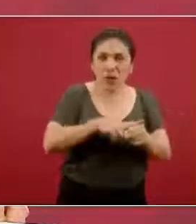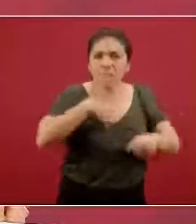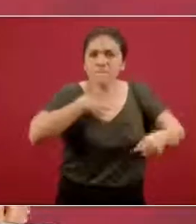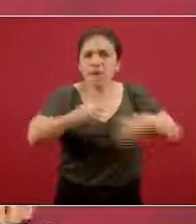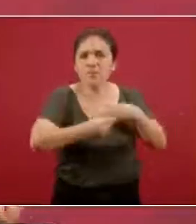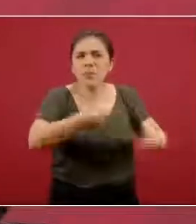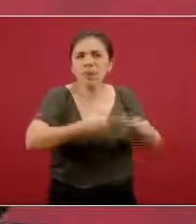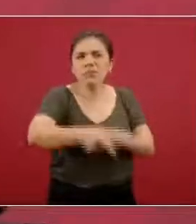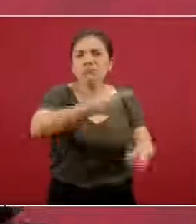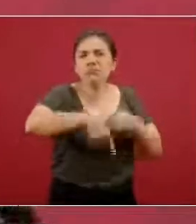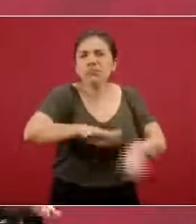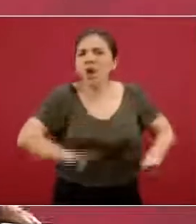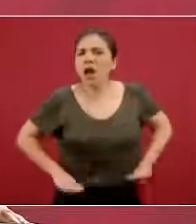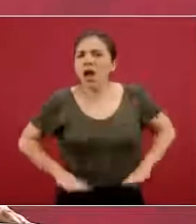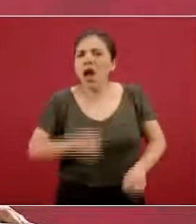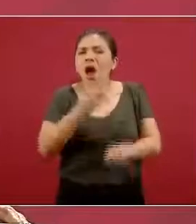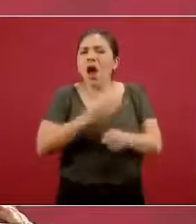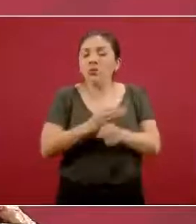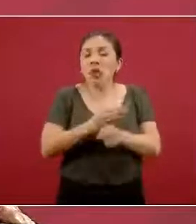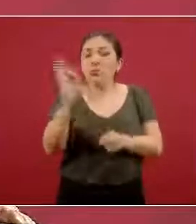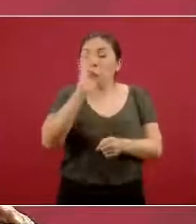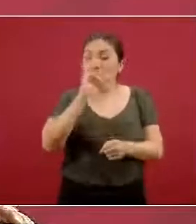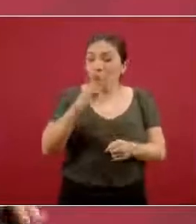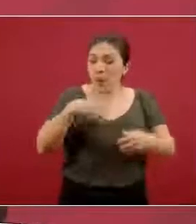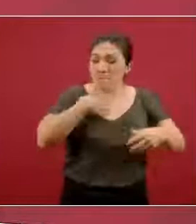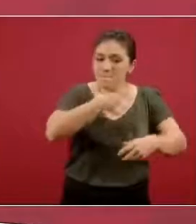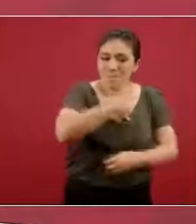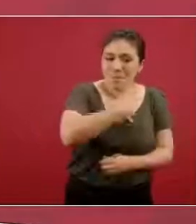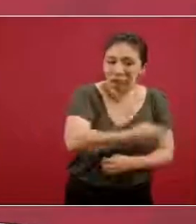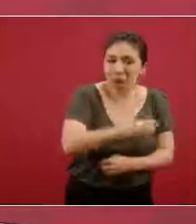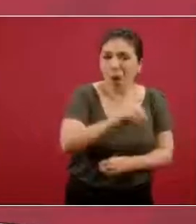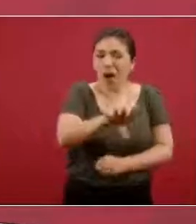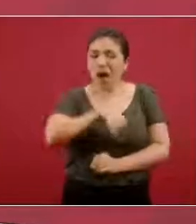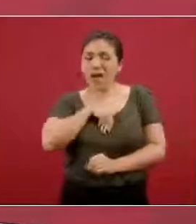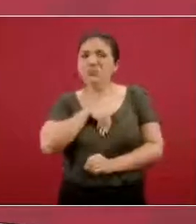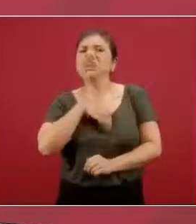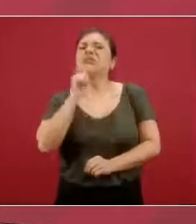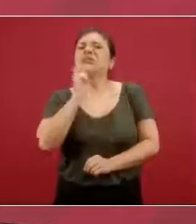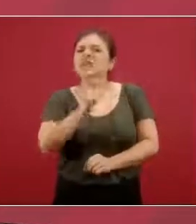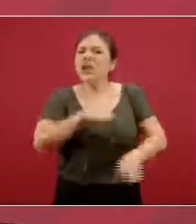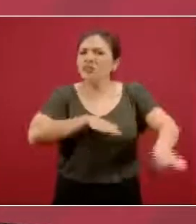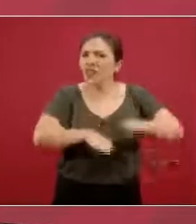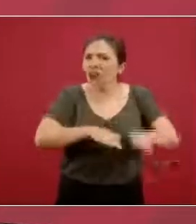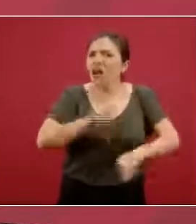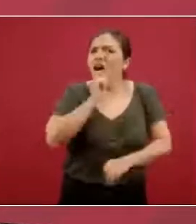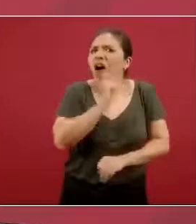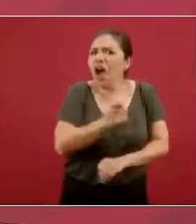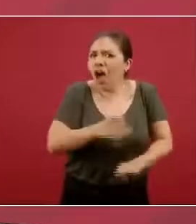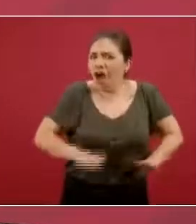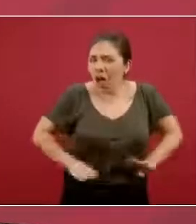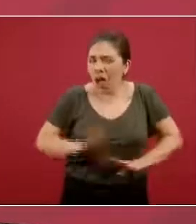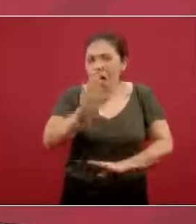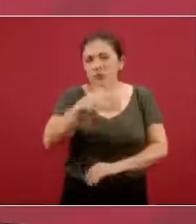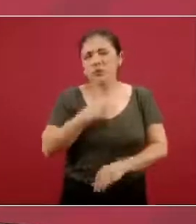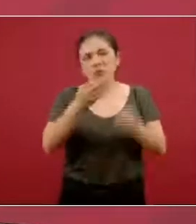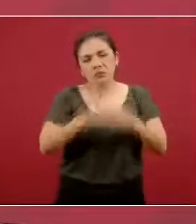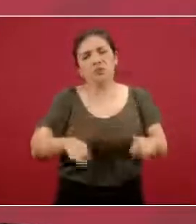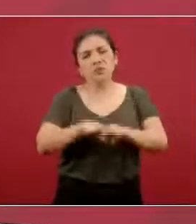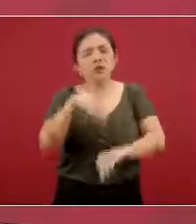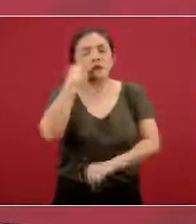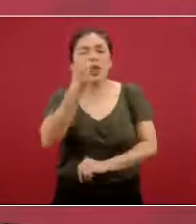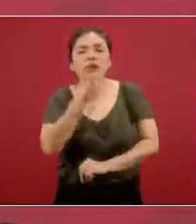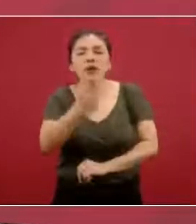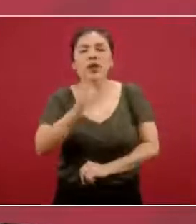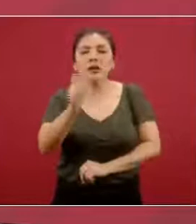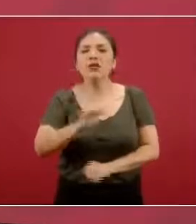su situación laboral al momento del contagio, y nos interesa recapitular sobre algo que también ha sido sujeto